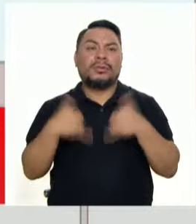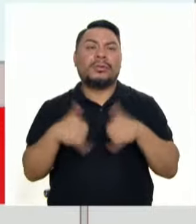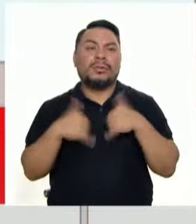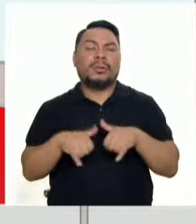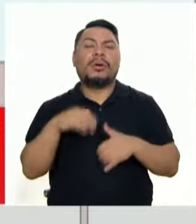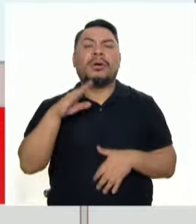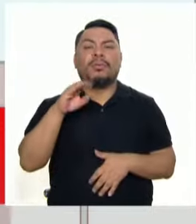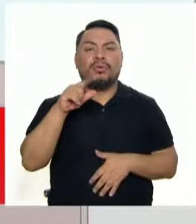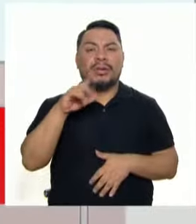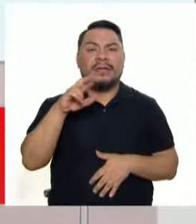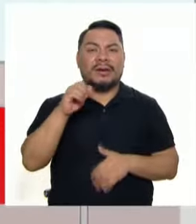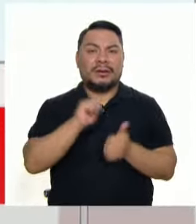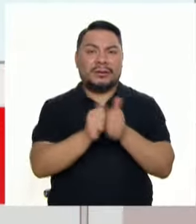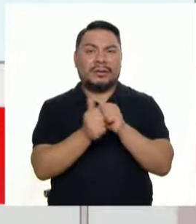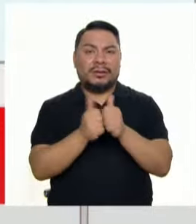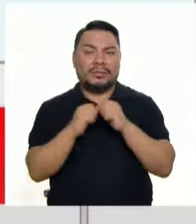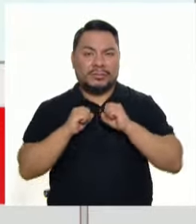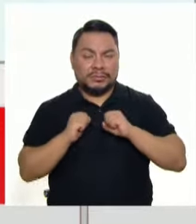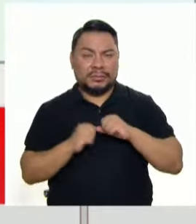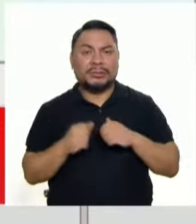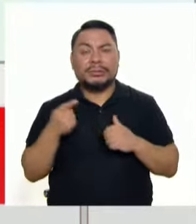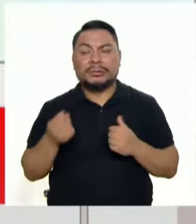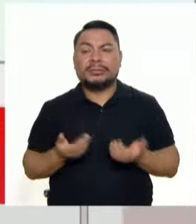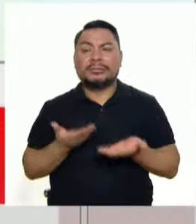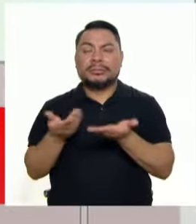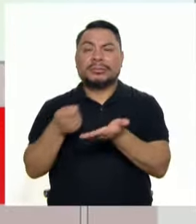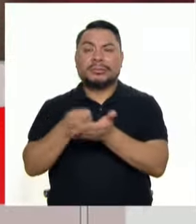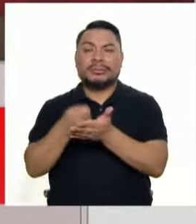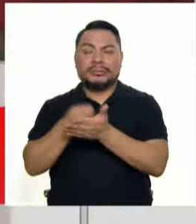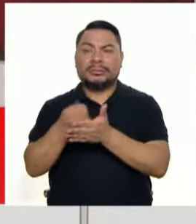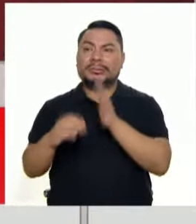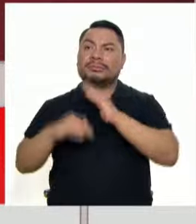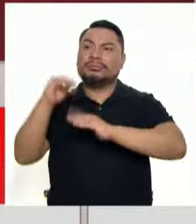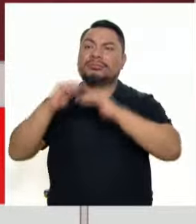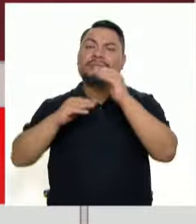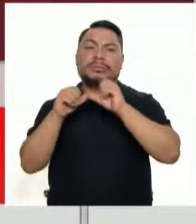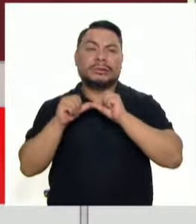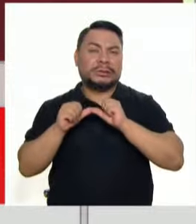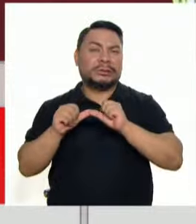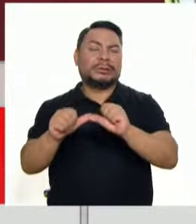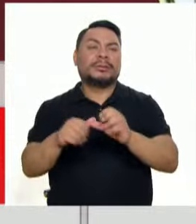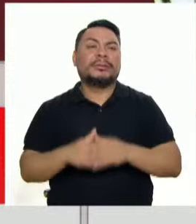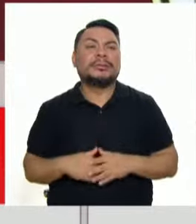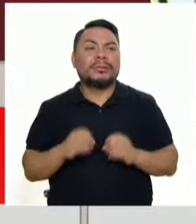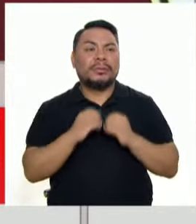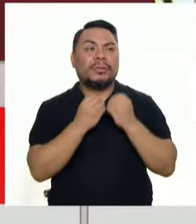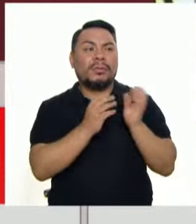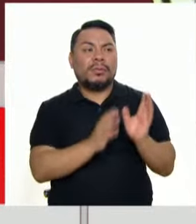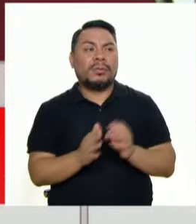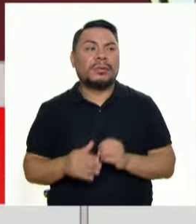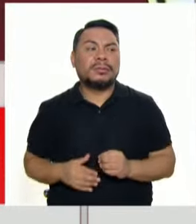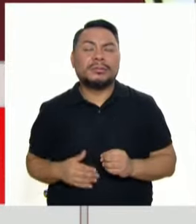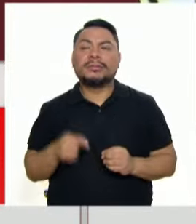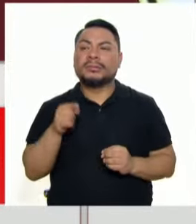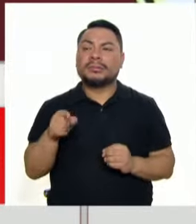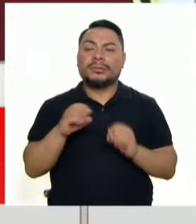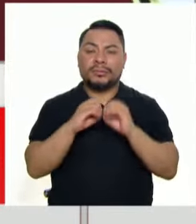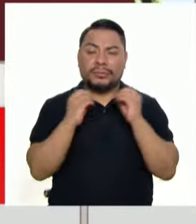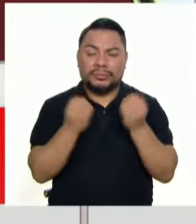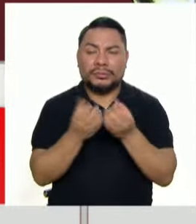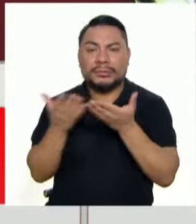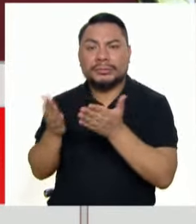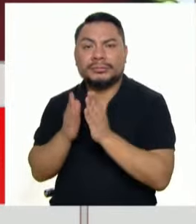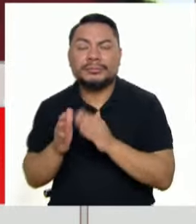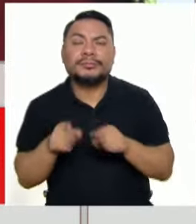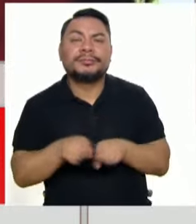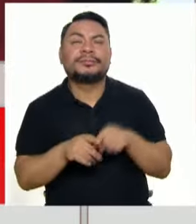bolivarianos. Dentro de ello se ha hecho la distribución para infraestructura permanente y temporal y organización. Entonces, tanto la organización